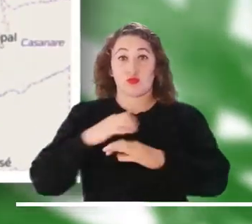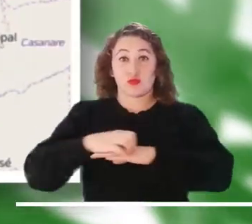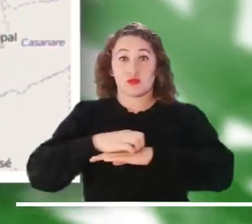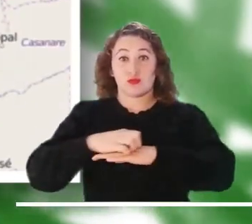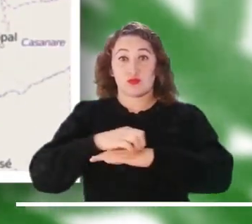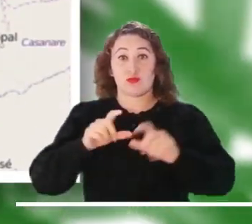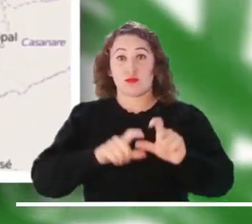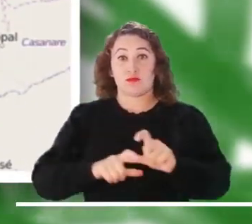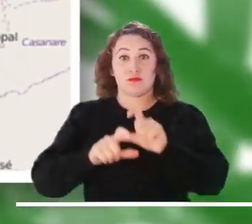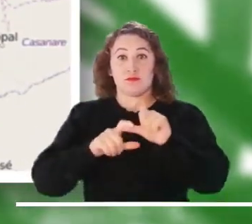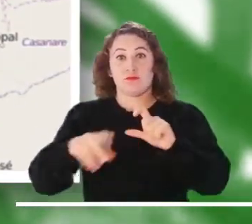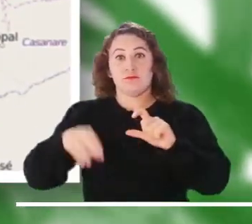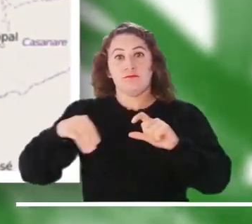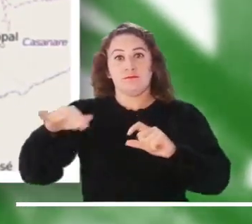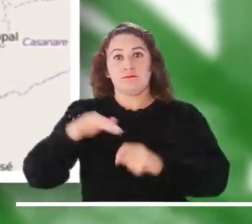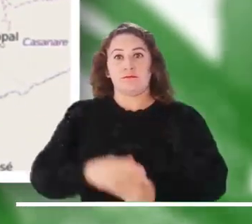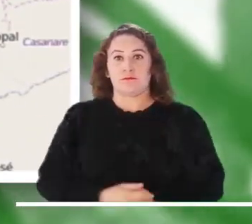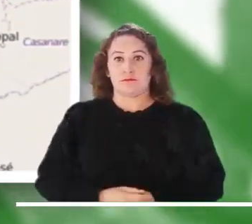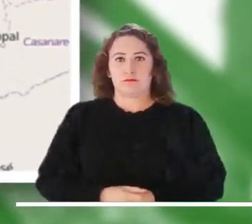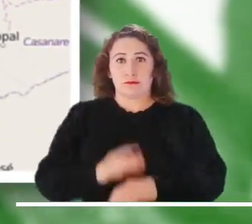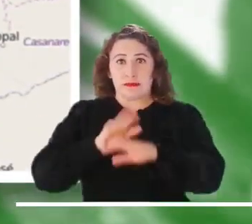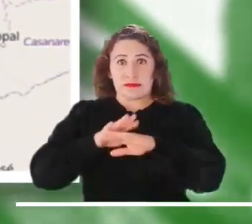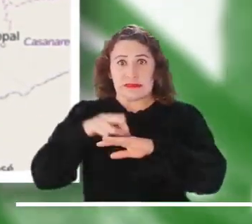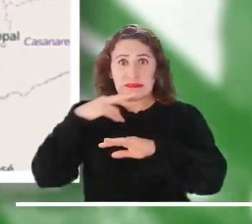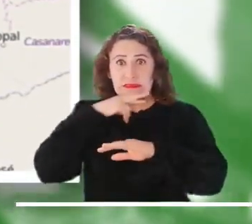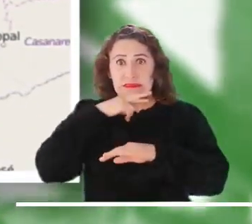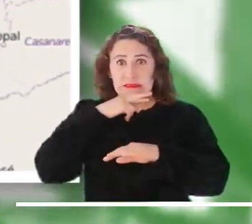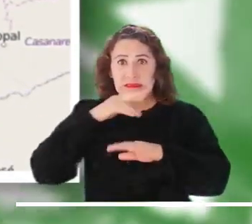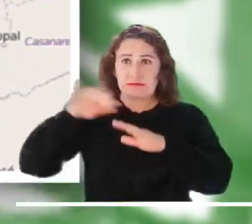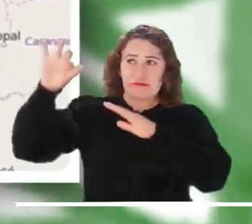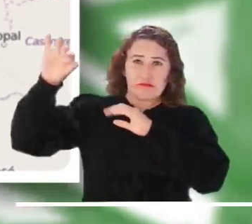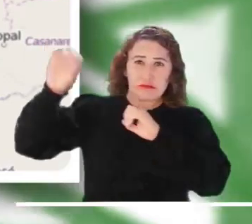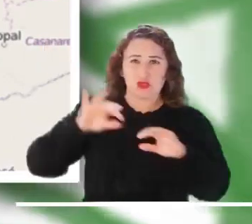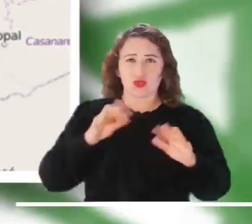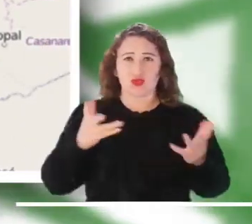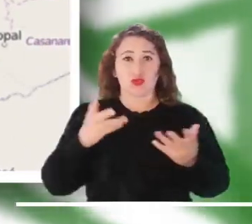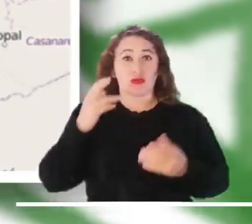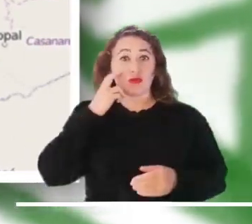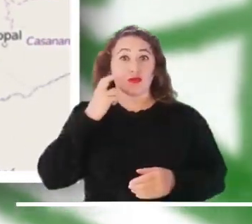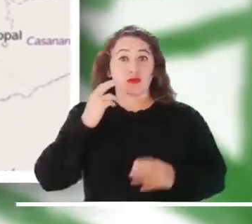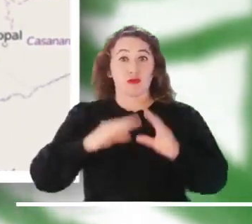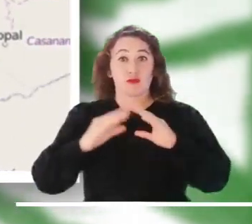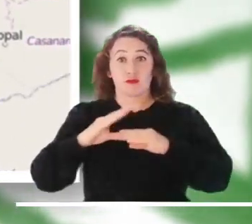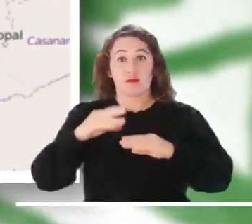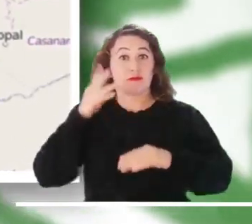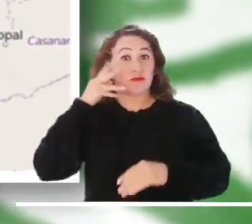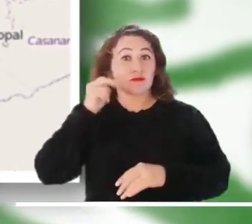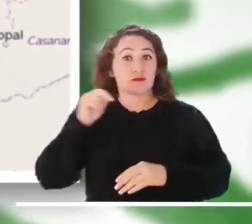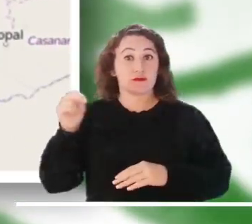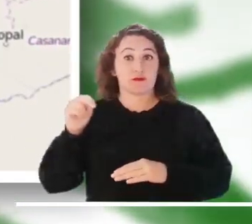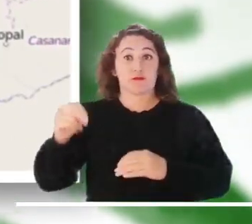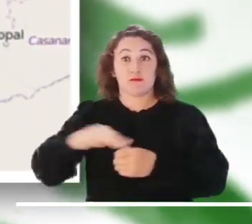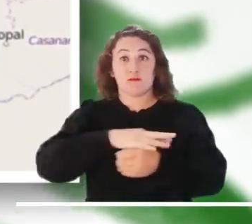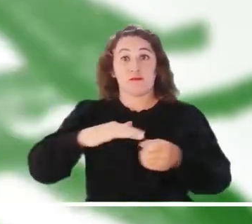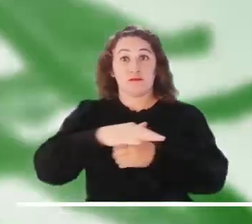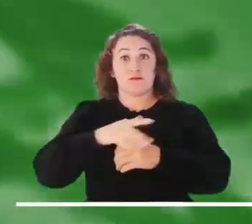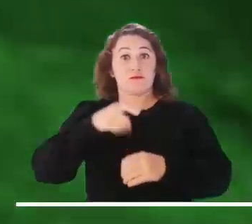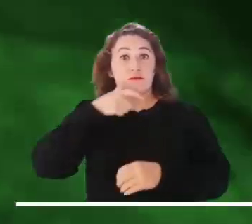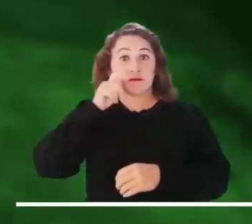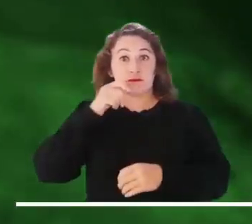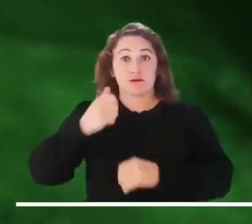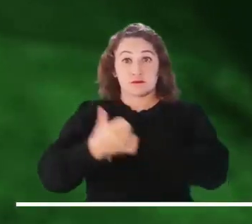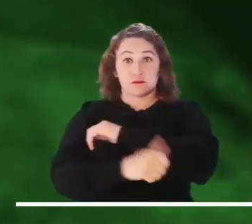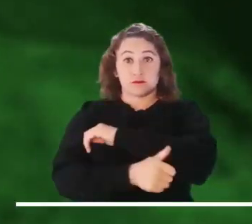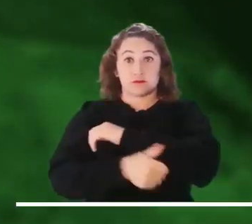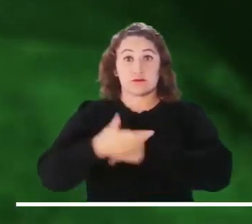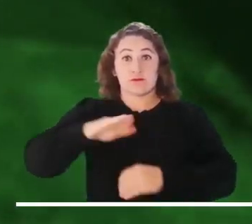Alerta naranja por posibles incendios en la cobertura vegetal de Huila, Tolima, La Guajira y Magdalena. Alerta roja por deslizamientos